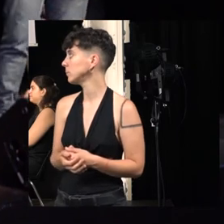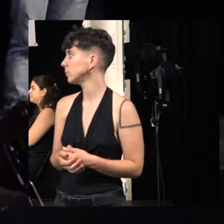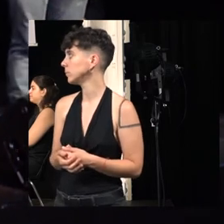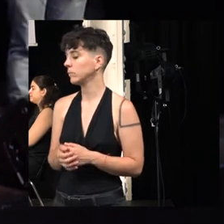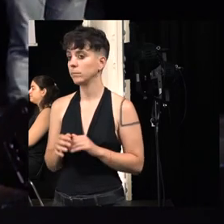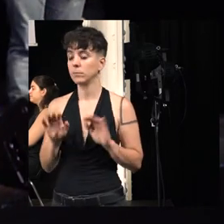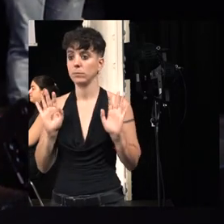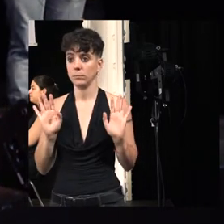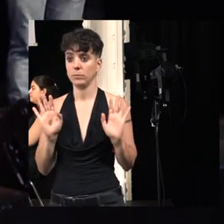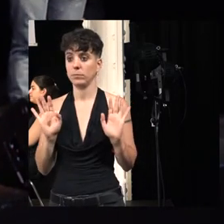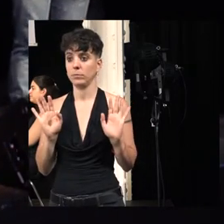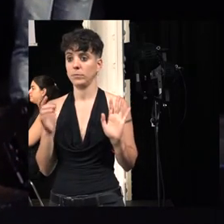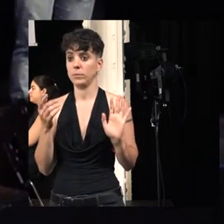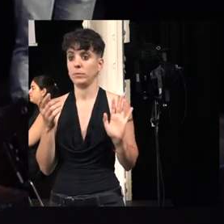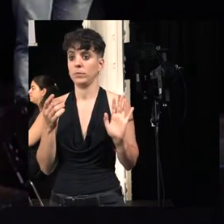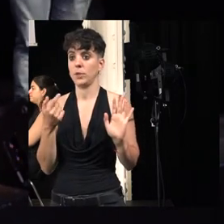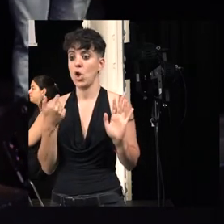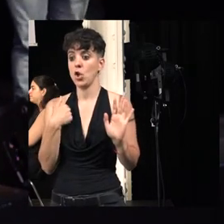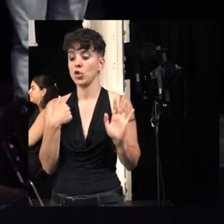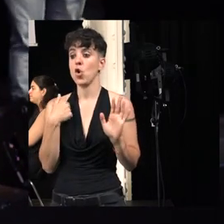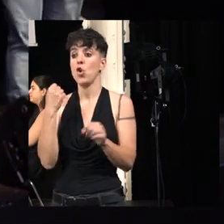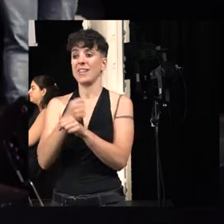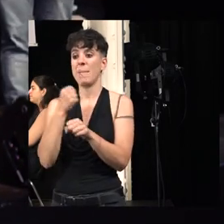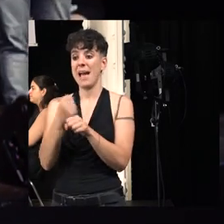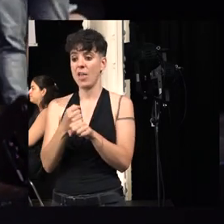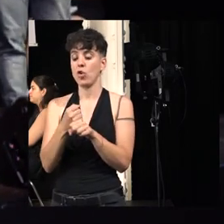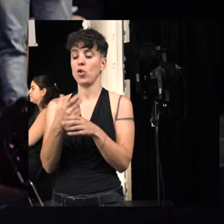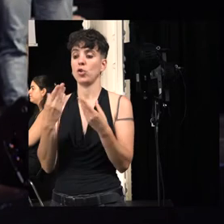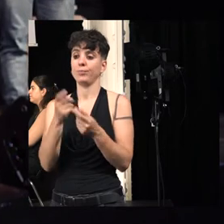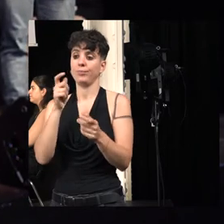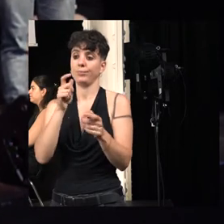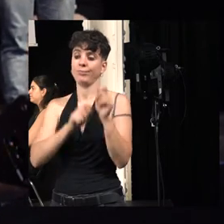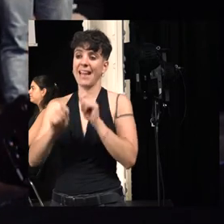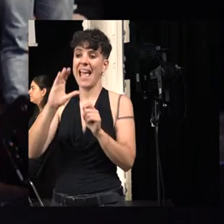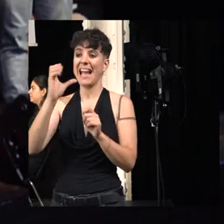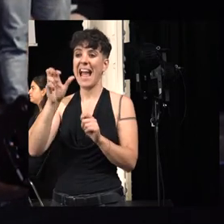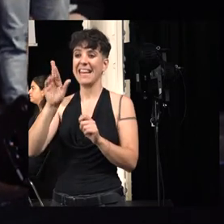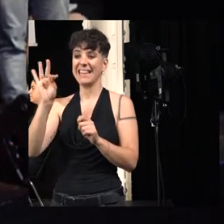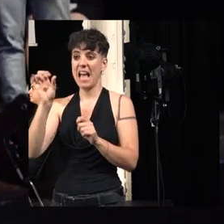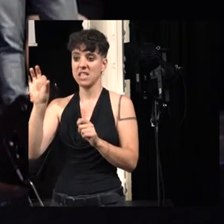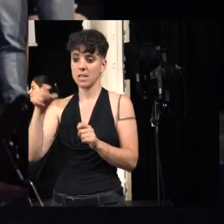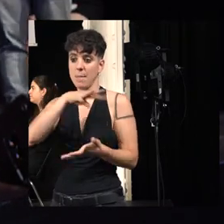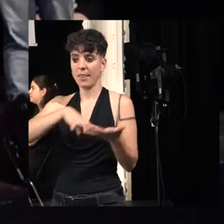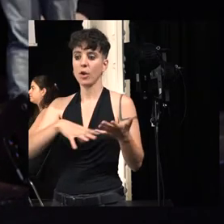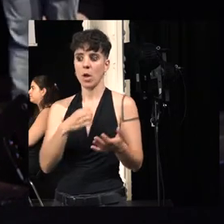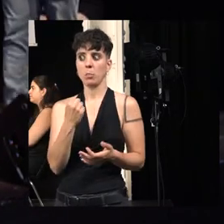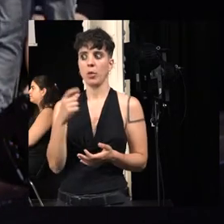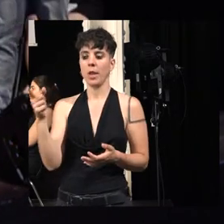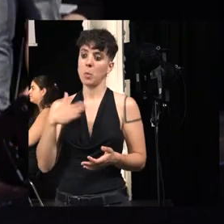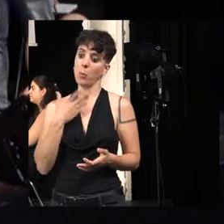A excusa de que como yo había trabajado con Cáritas y en Cáritas era muy poderosa en Barcelona, a lo mejor podía encontrar alguna